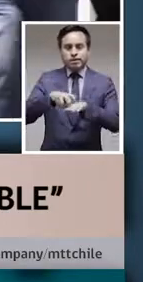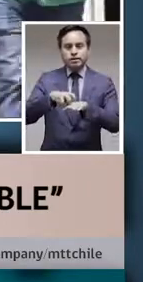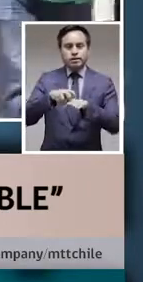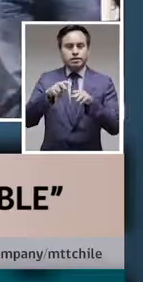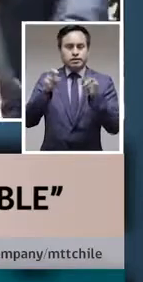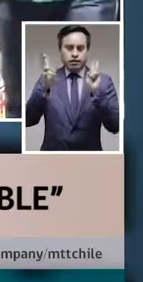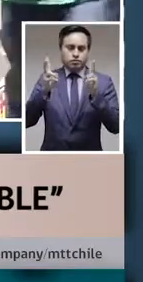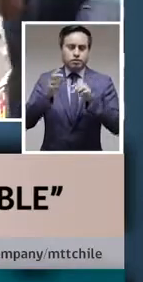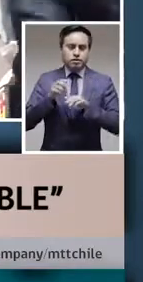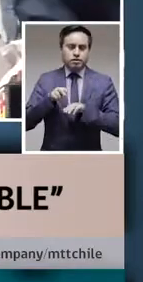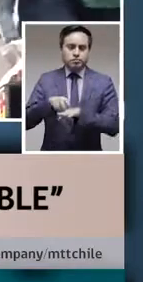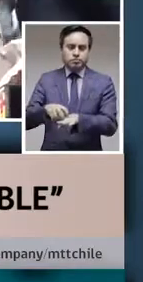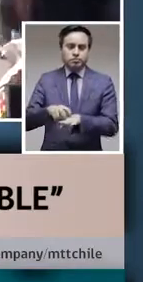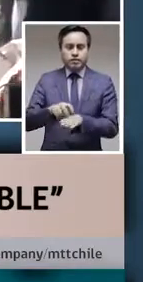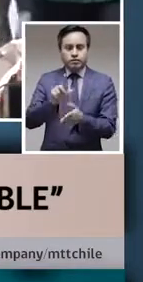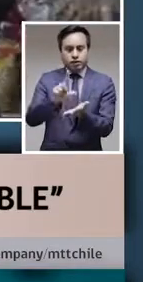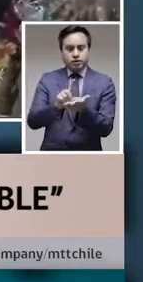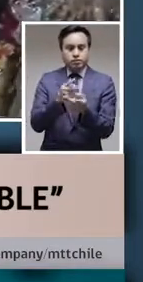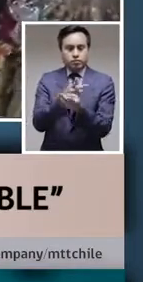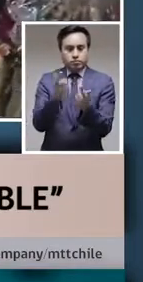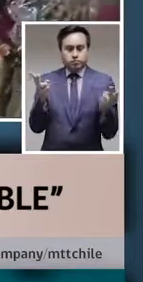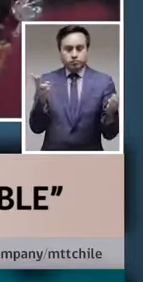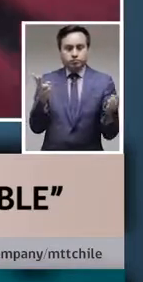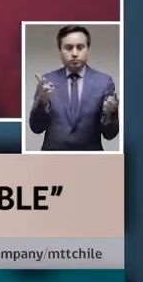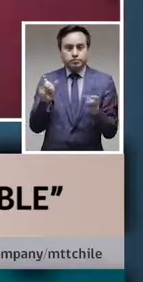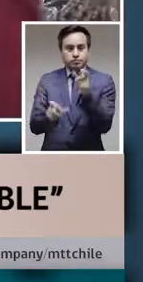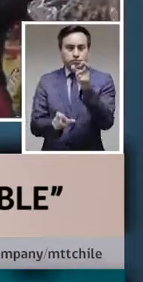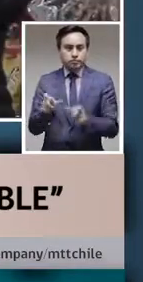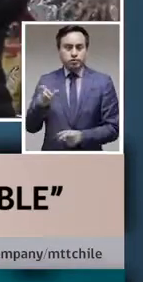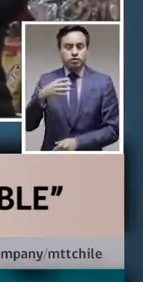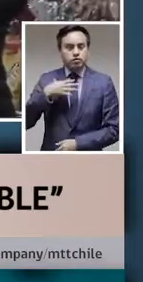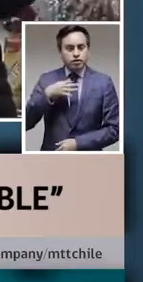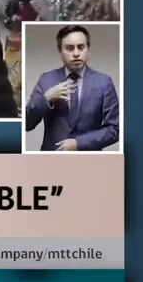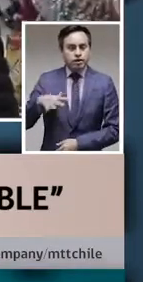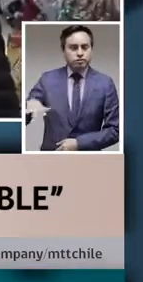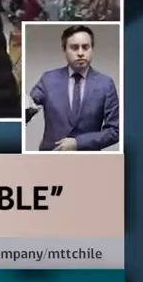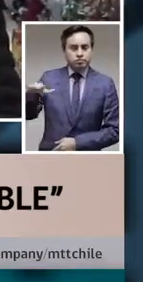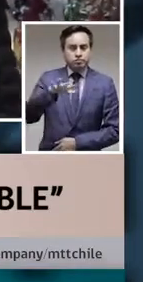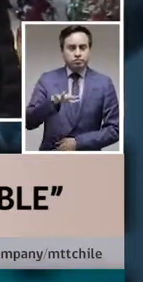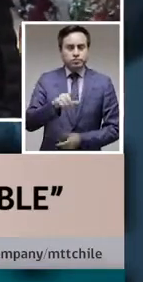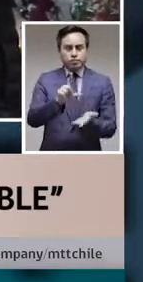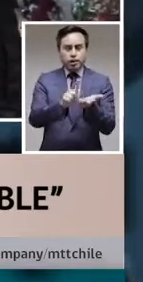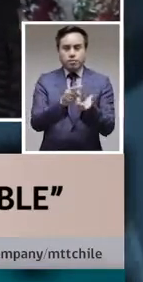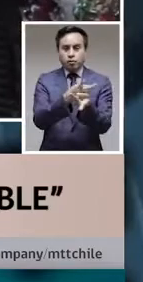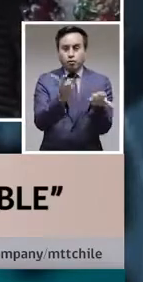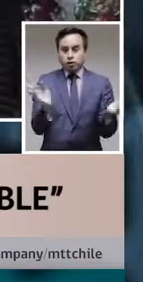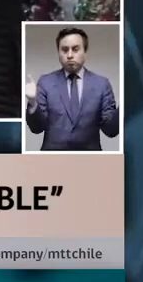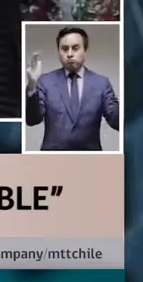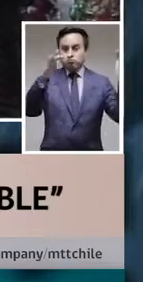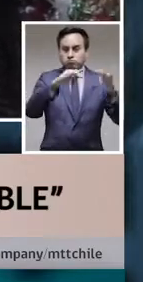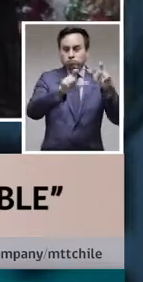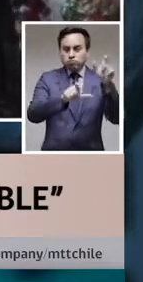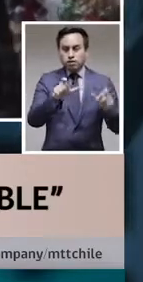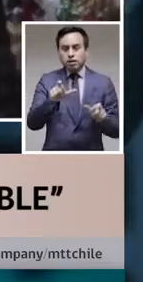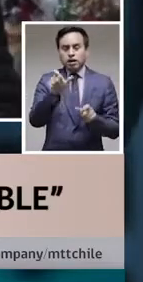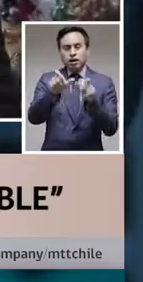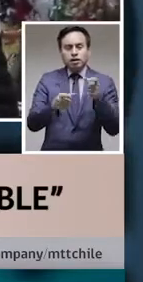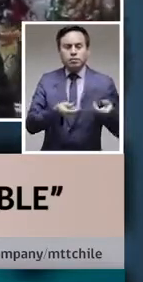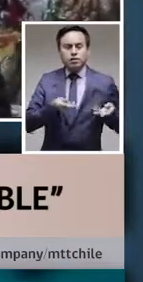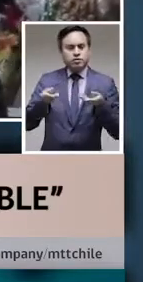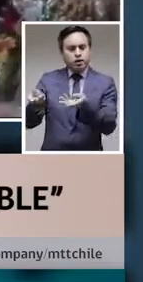transporte. El espacio público para los ciudadanos. ¿Cómo destinamos ese espacio público a las